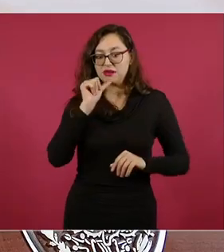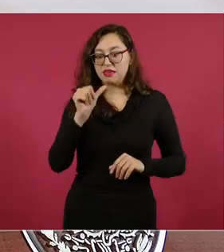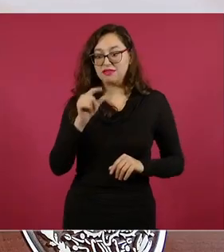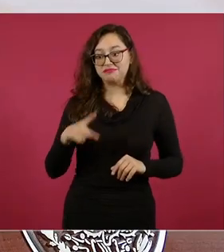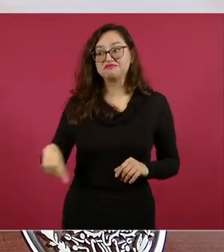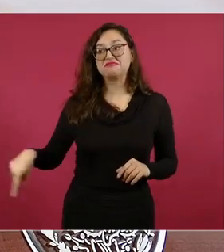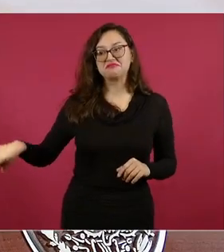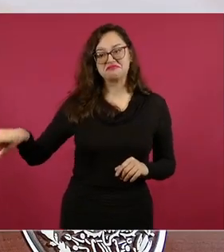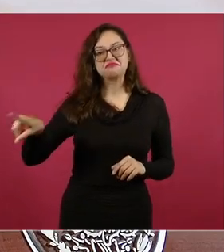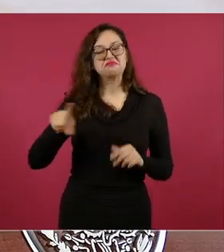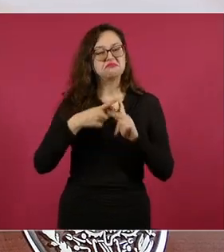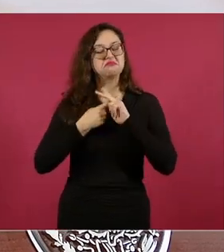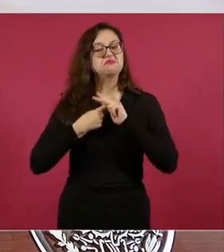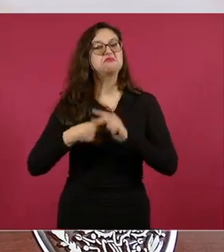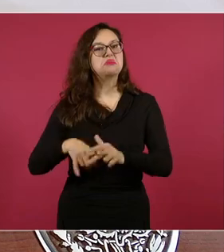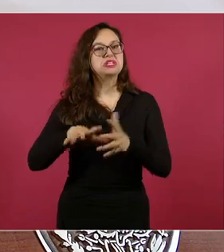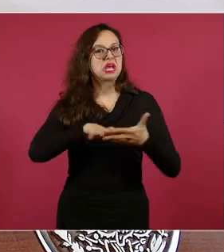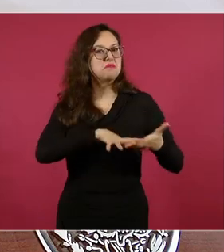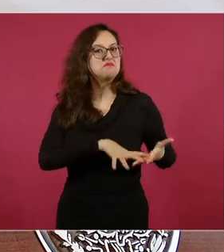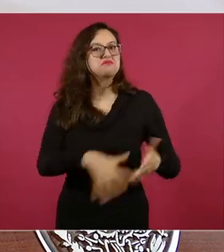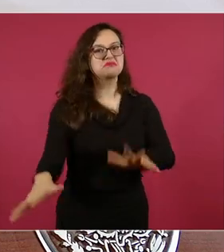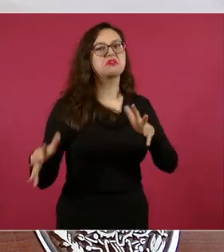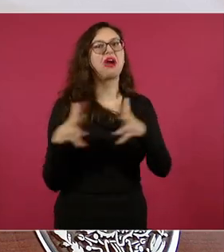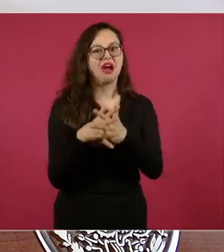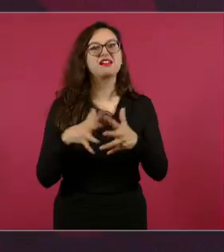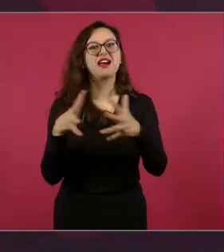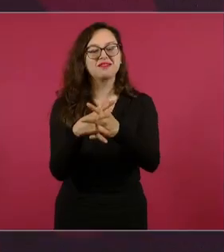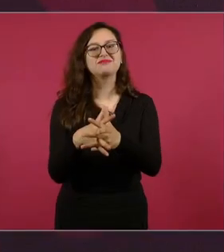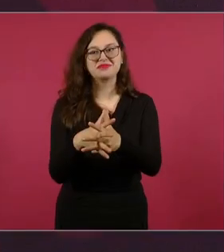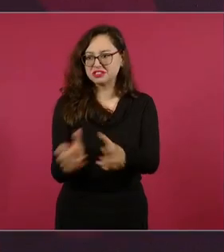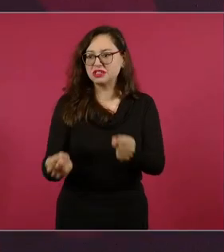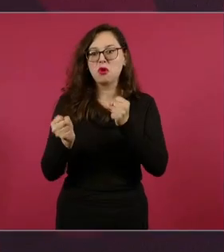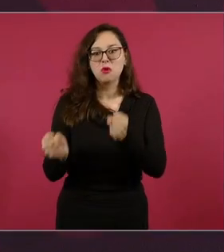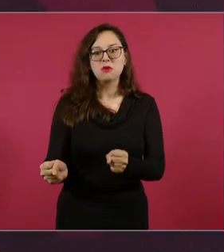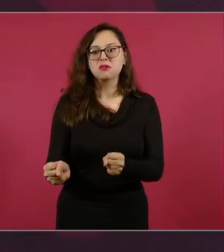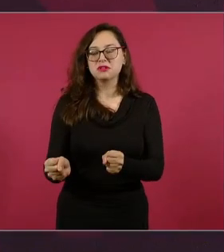Y entonces se acababa todo.